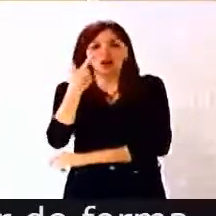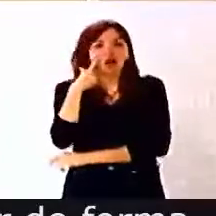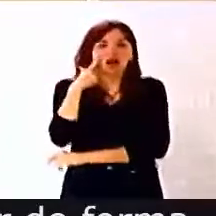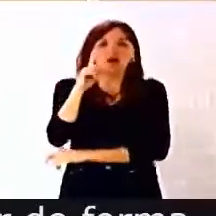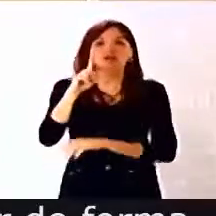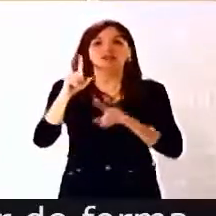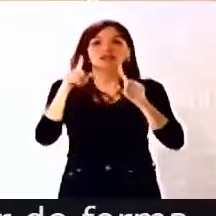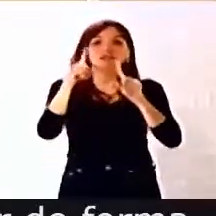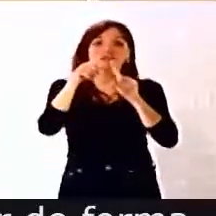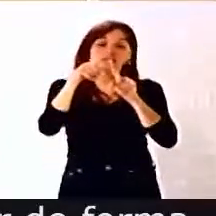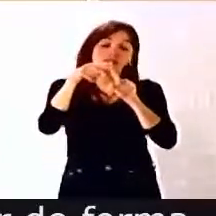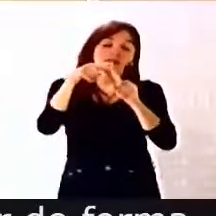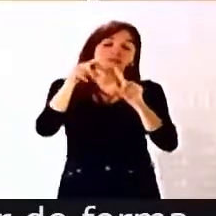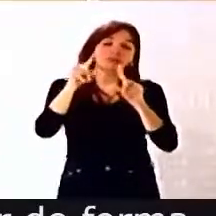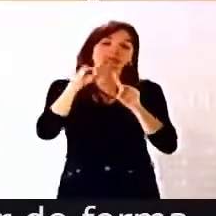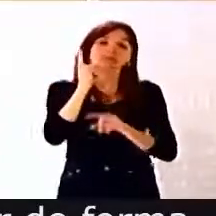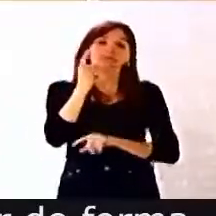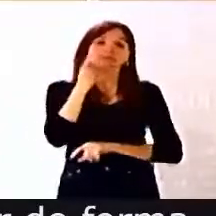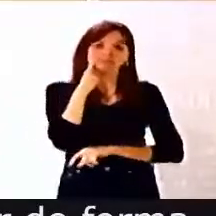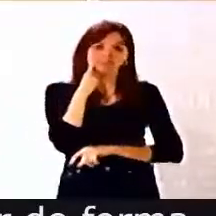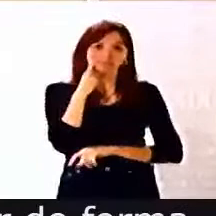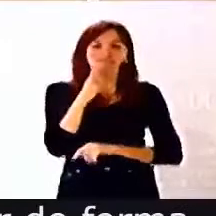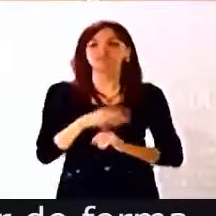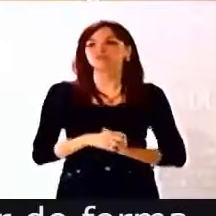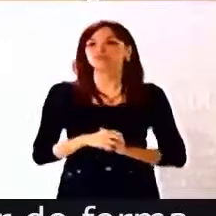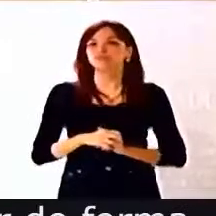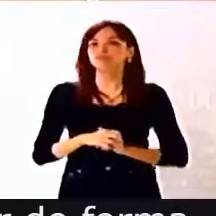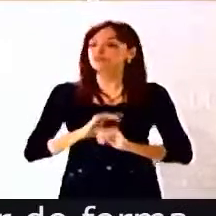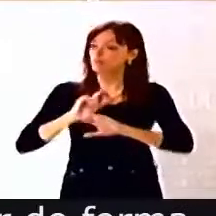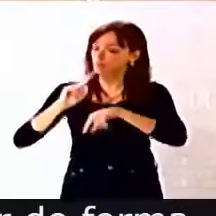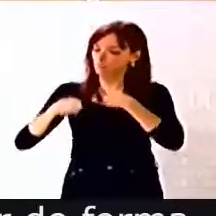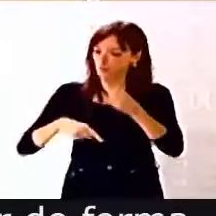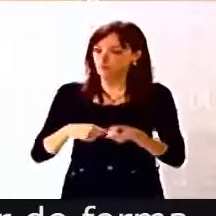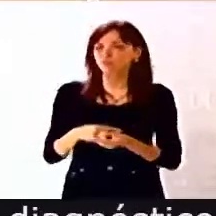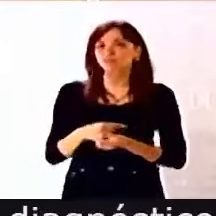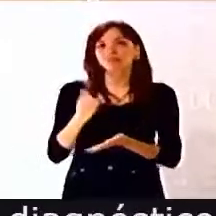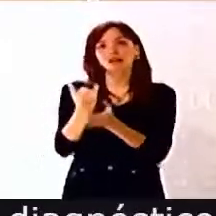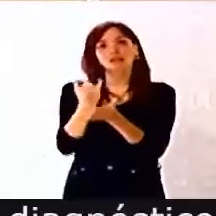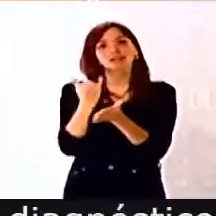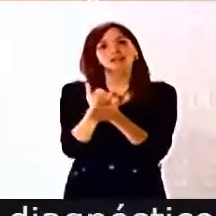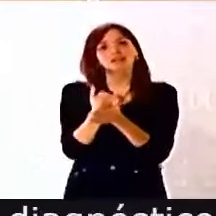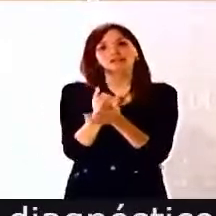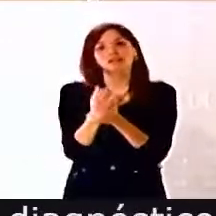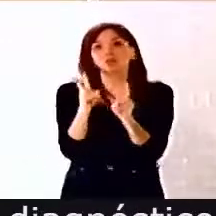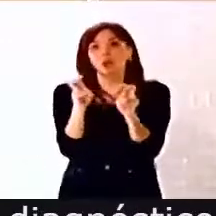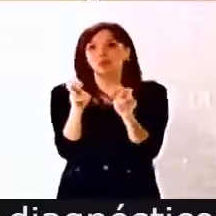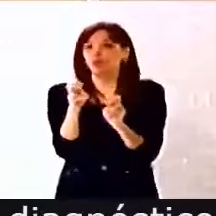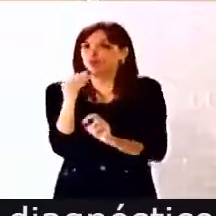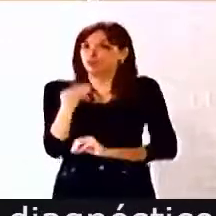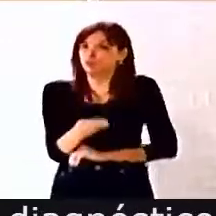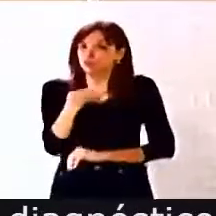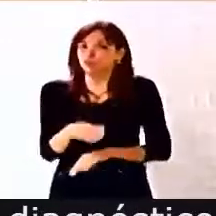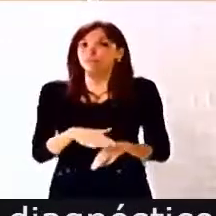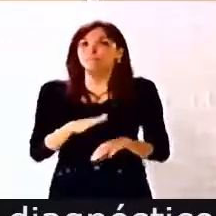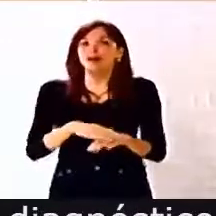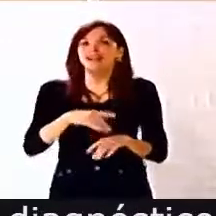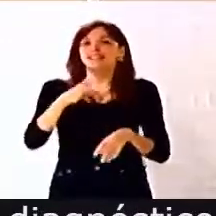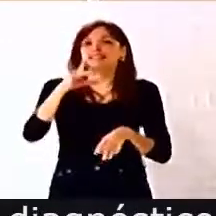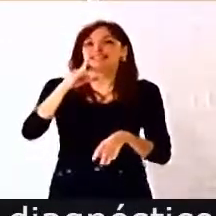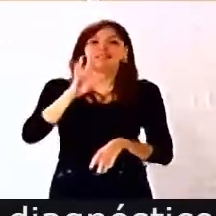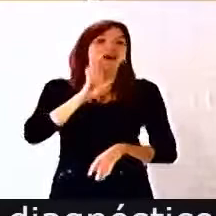diagnóstico. Y luego, los test antigénicos son muy útiles para lo que les decía del tema de la gripe y de otros